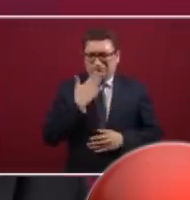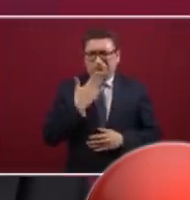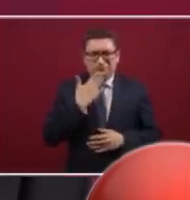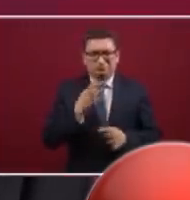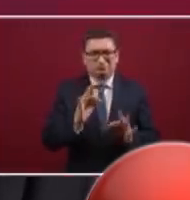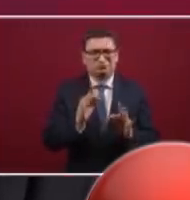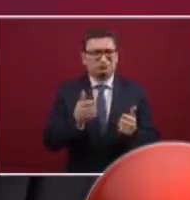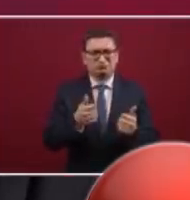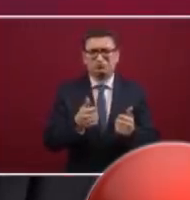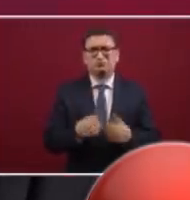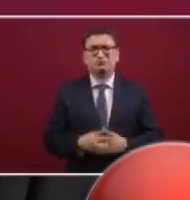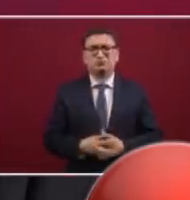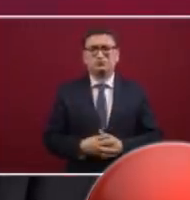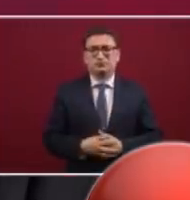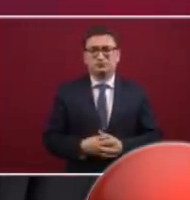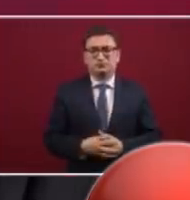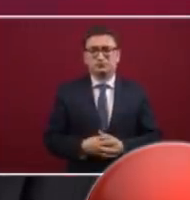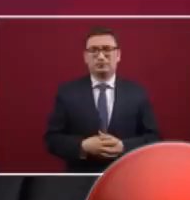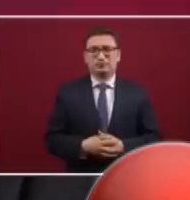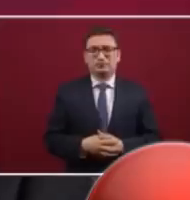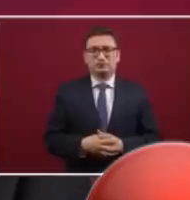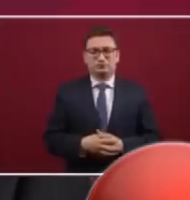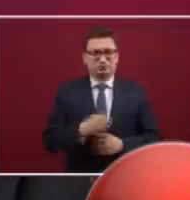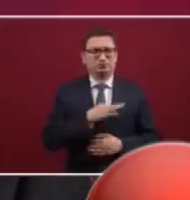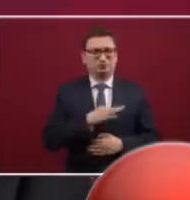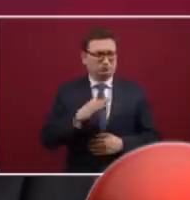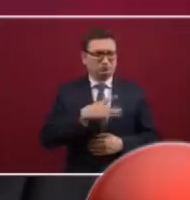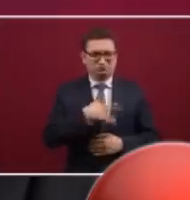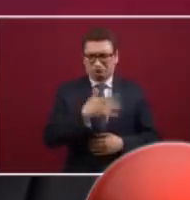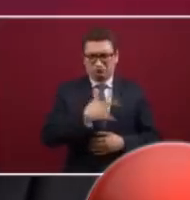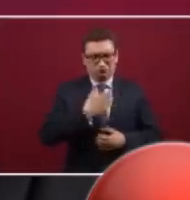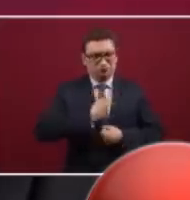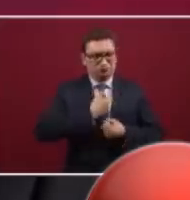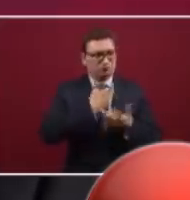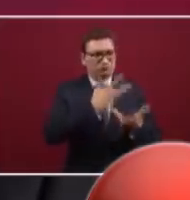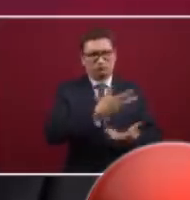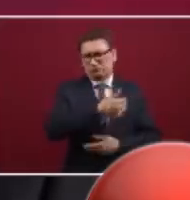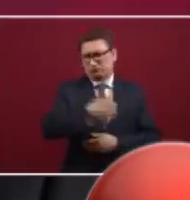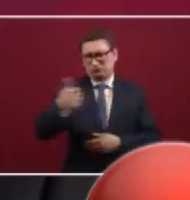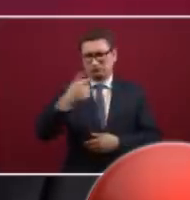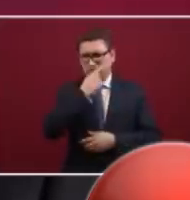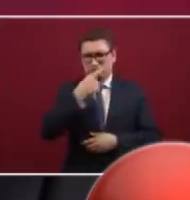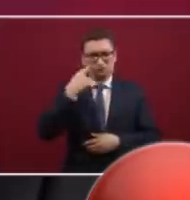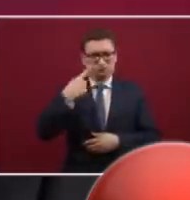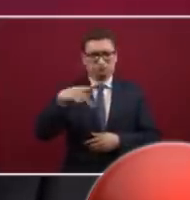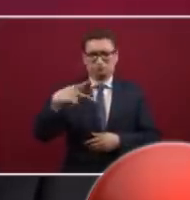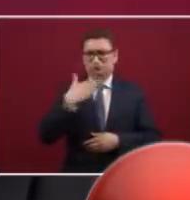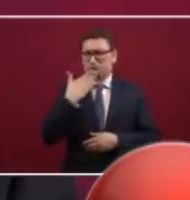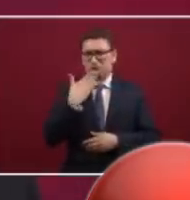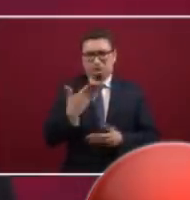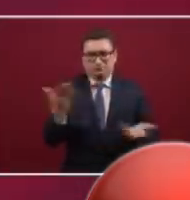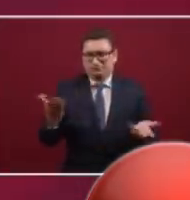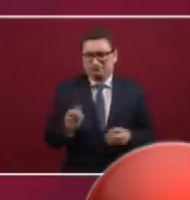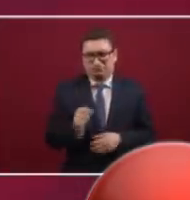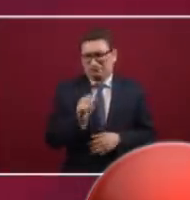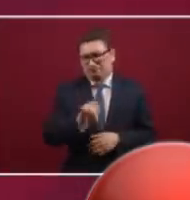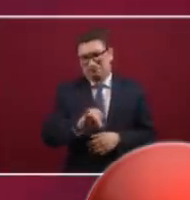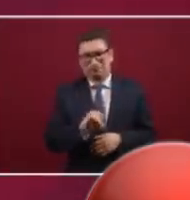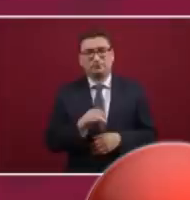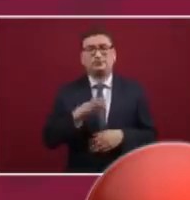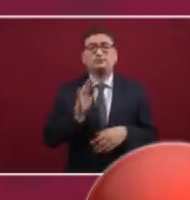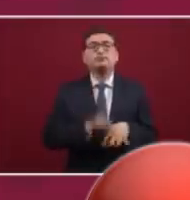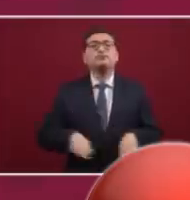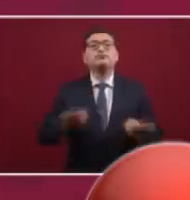completamente que se exprese, que se manifieste. Aquí lo que cuentan son